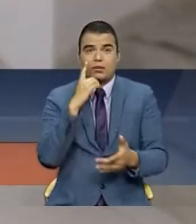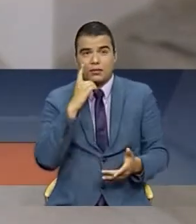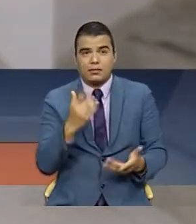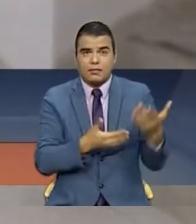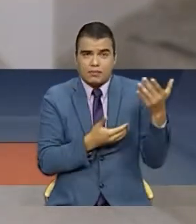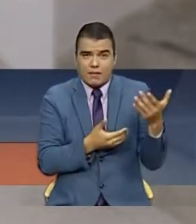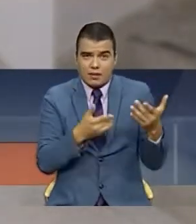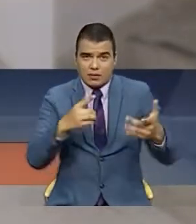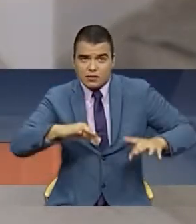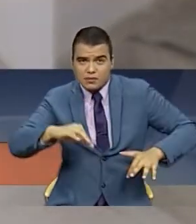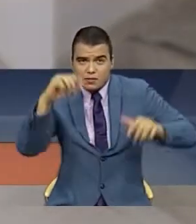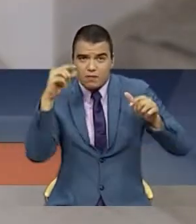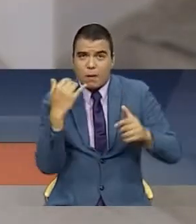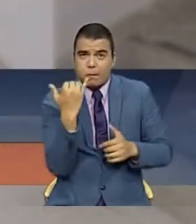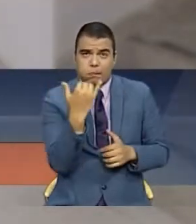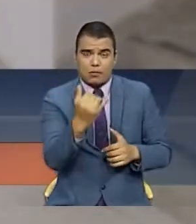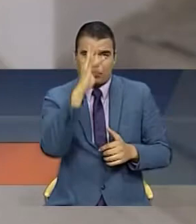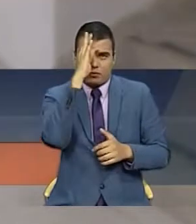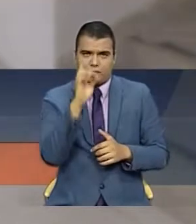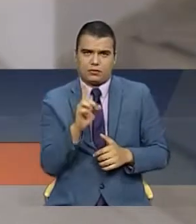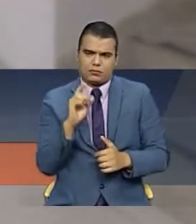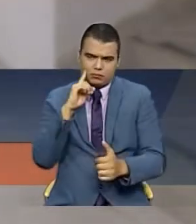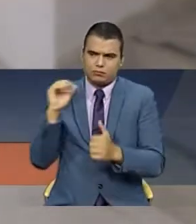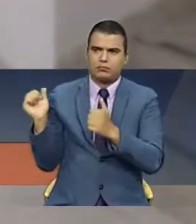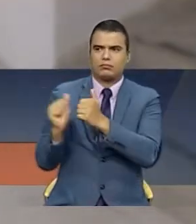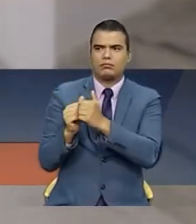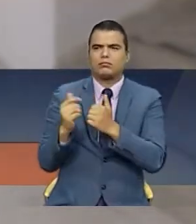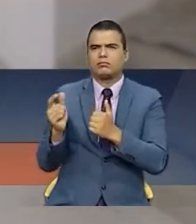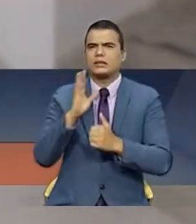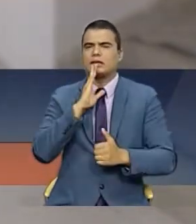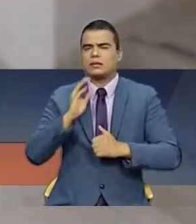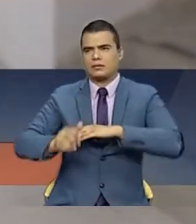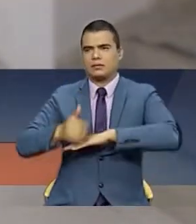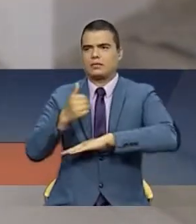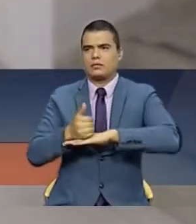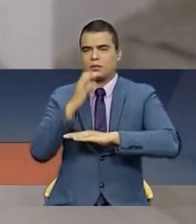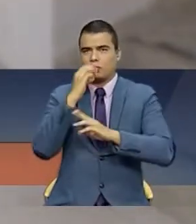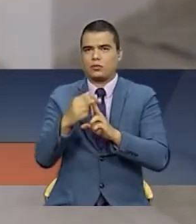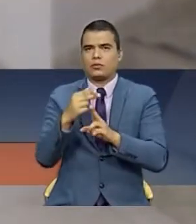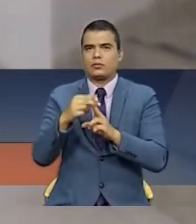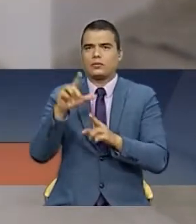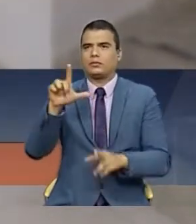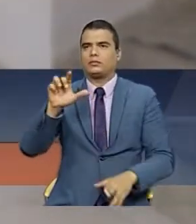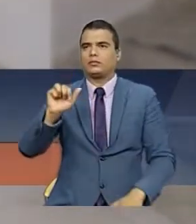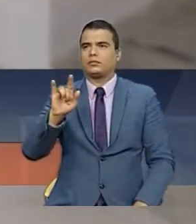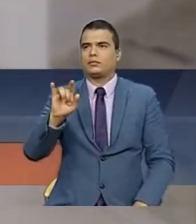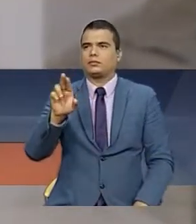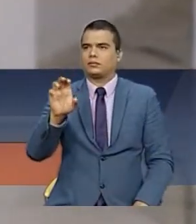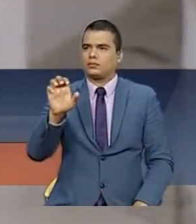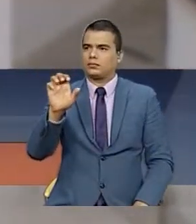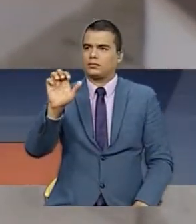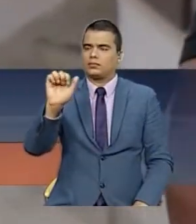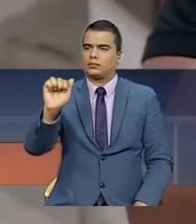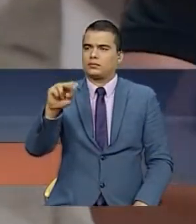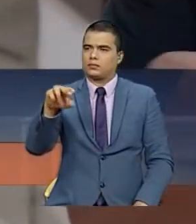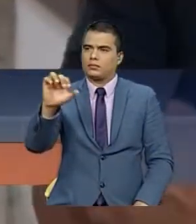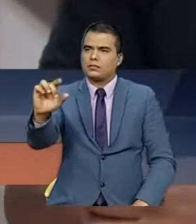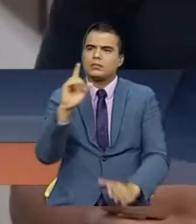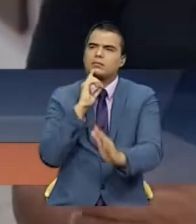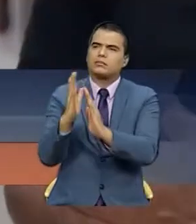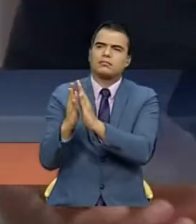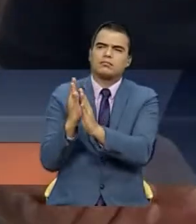rapto de la recién nacida a mi lado se encuenta el se encuentra el director médico laureano quintero buenas noches por favor